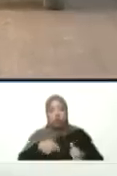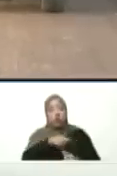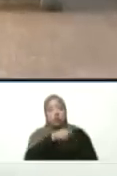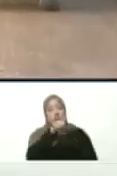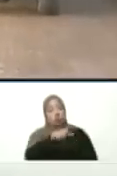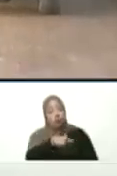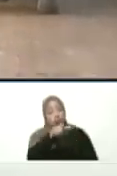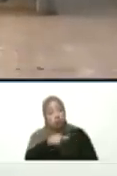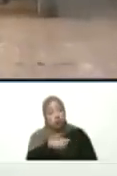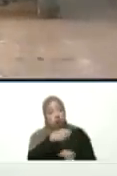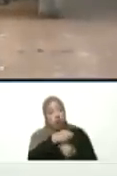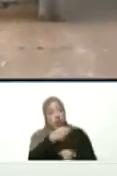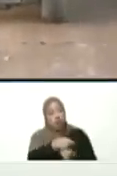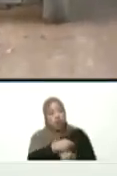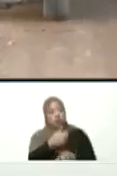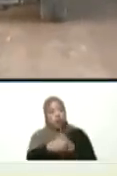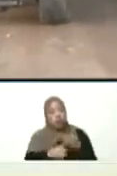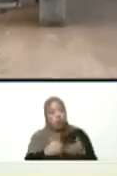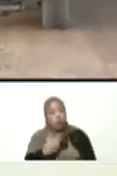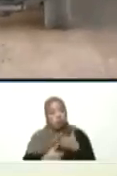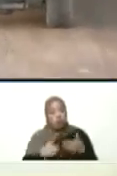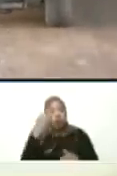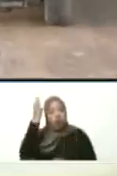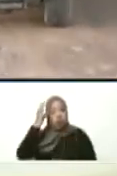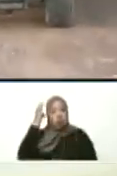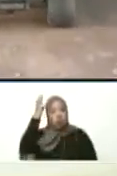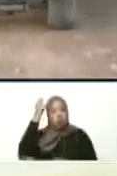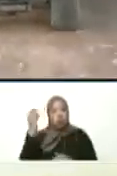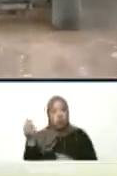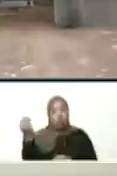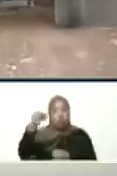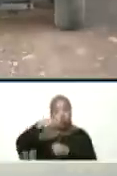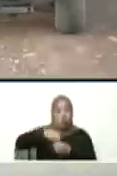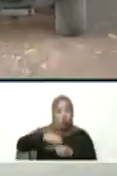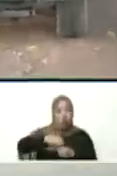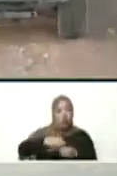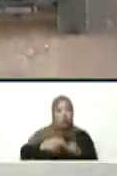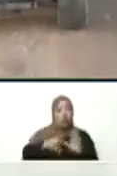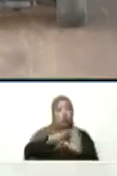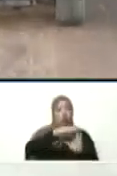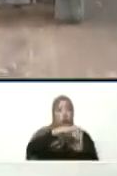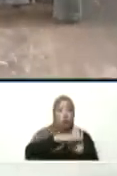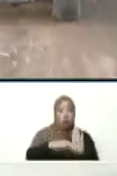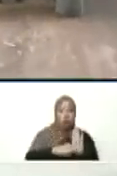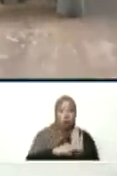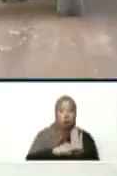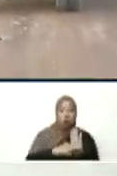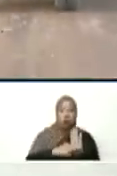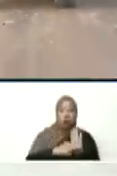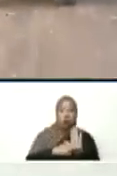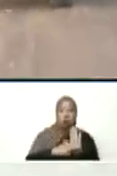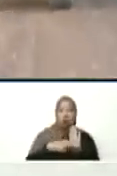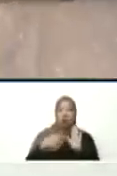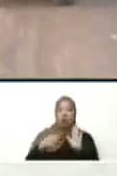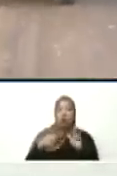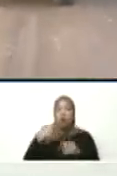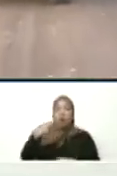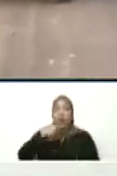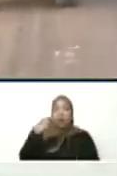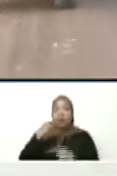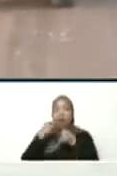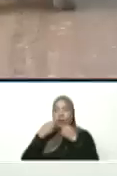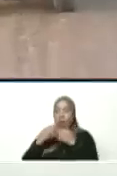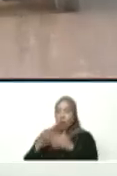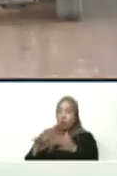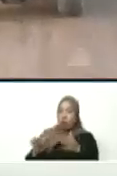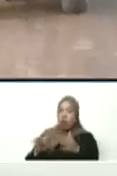las teorías que conformen nuestra política pública. Por eso es que creo, y así lo ratifico, como